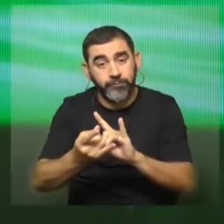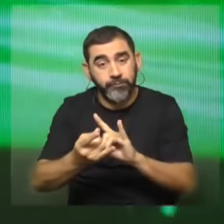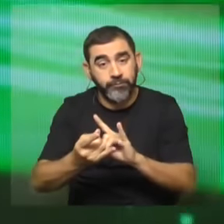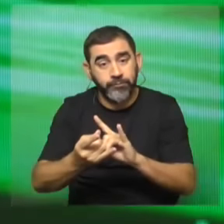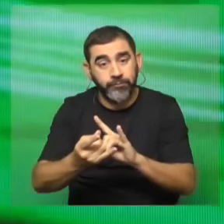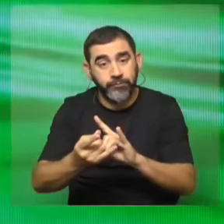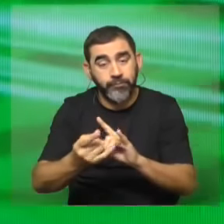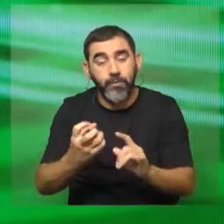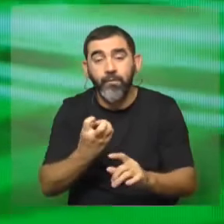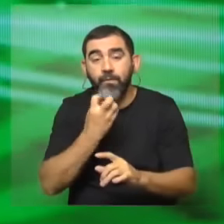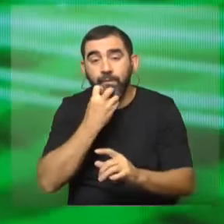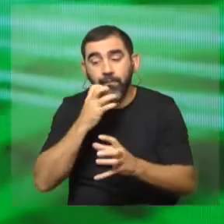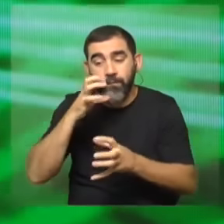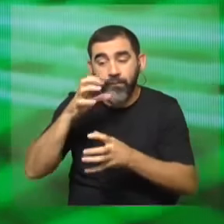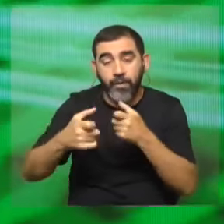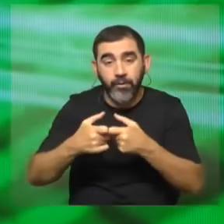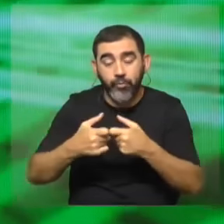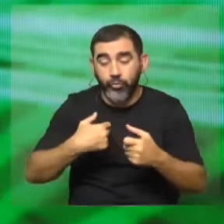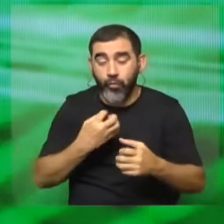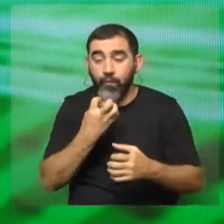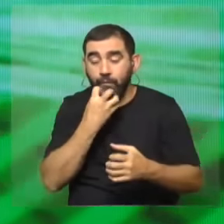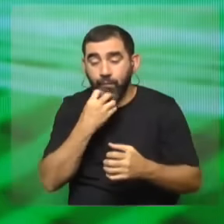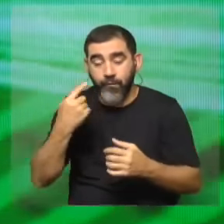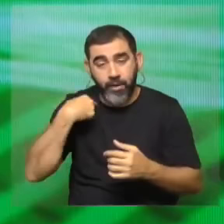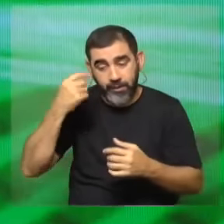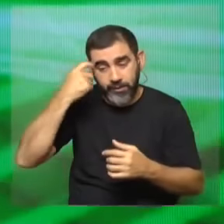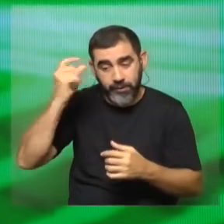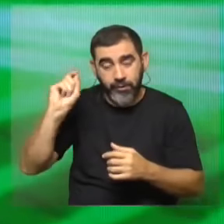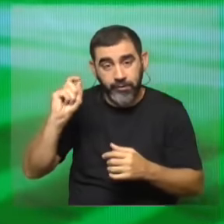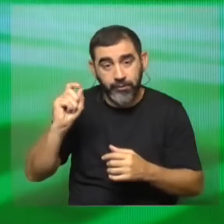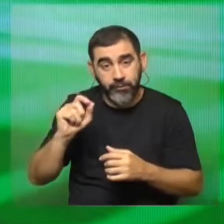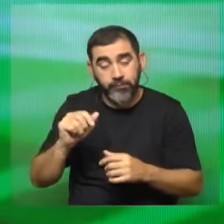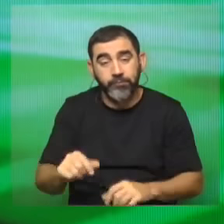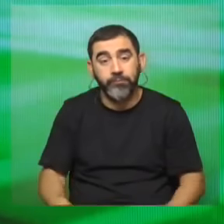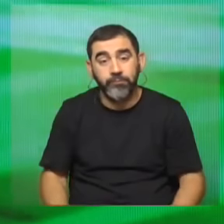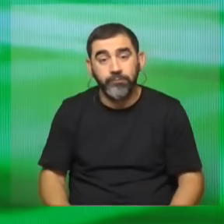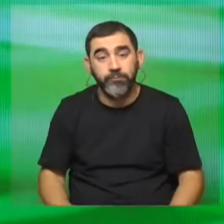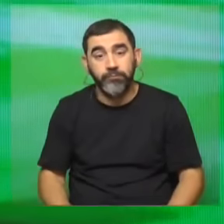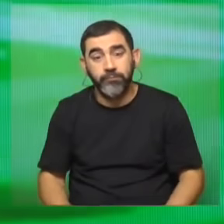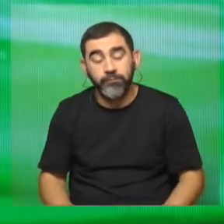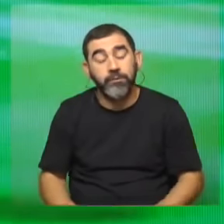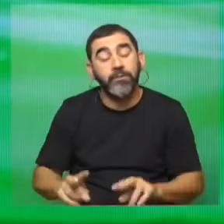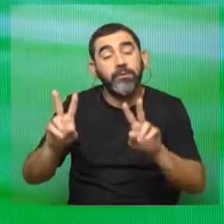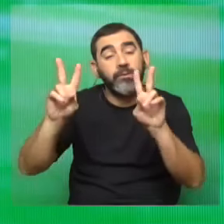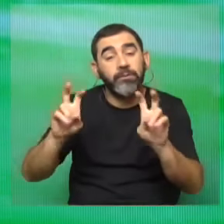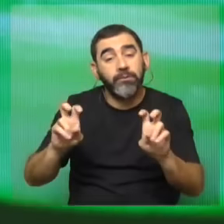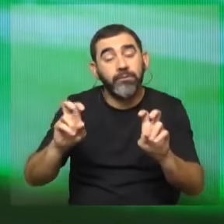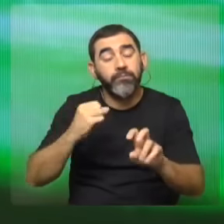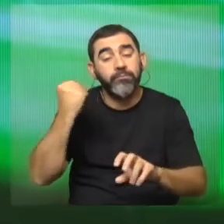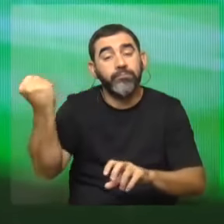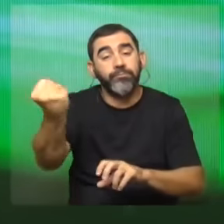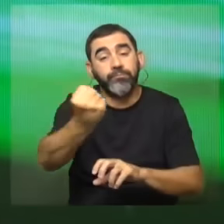ponerle más bismo a la coalición yo soy vallista y creo que por allí este el tema uno de los temas